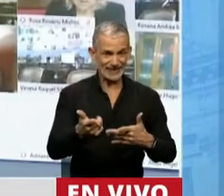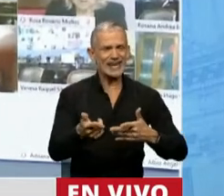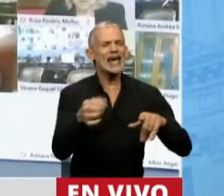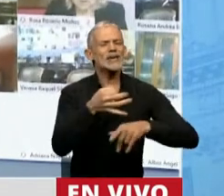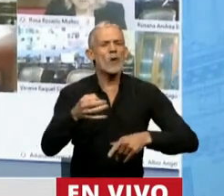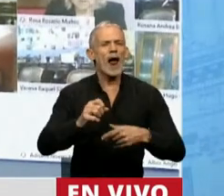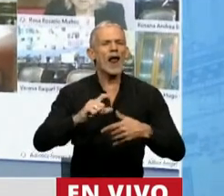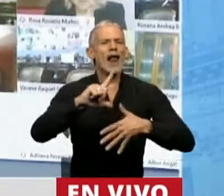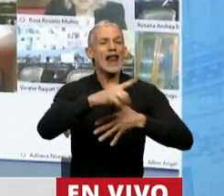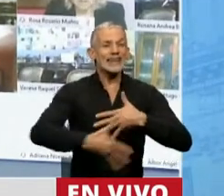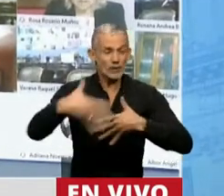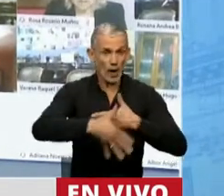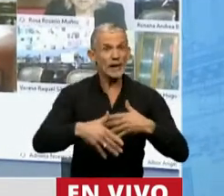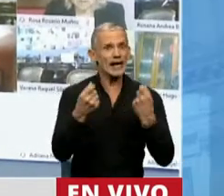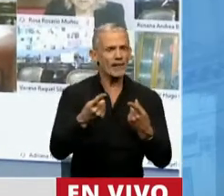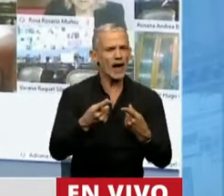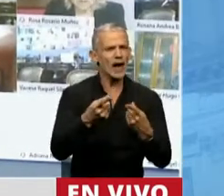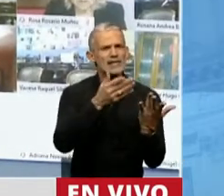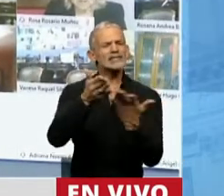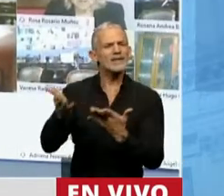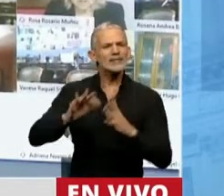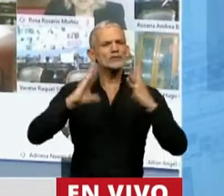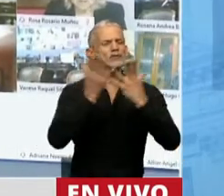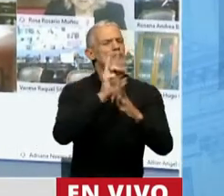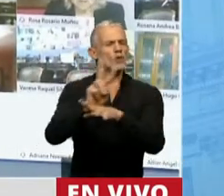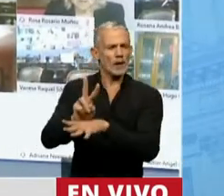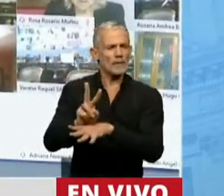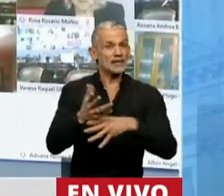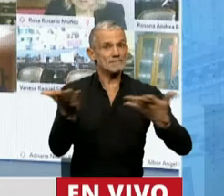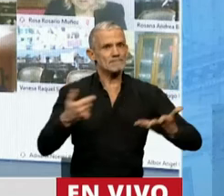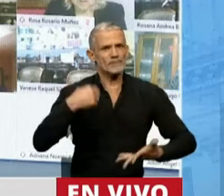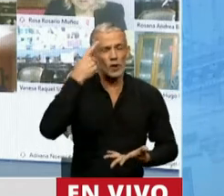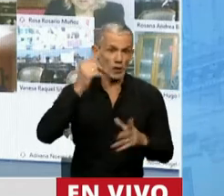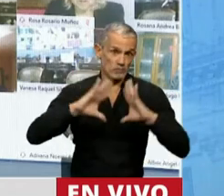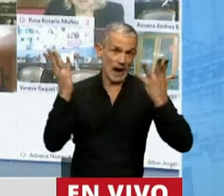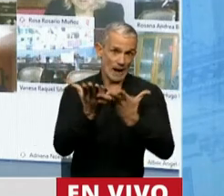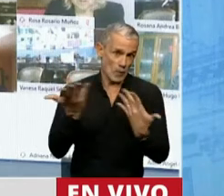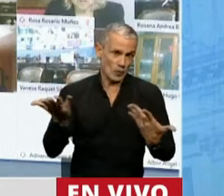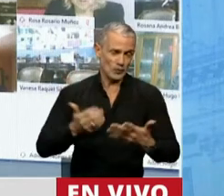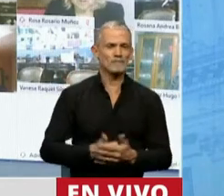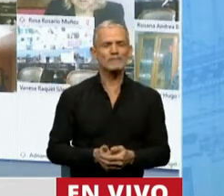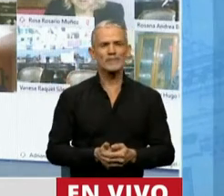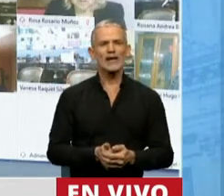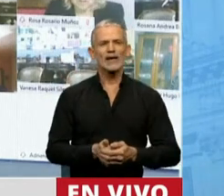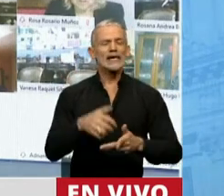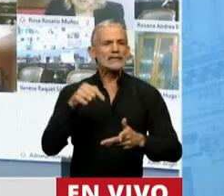como Latinoamérica brinda esos servicios ambientales, me parece, al mundo, y que